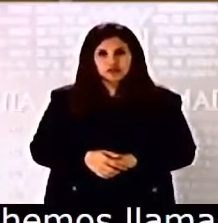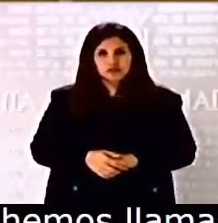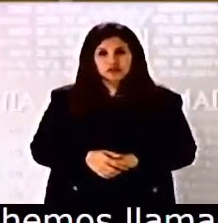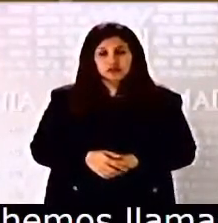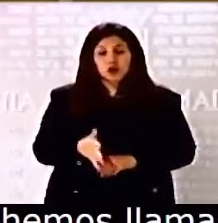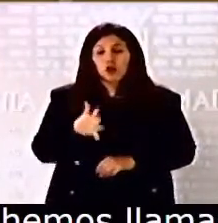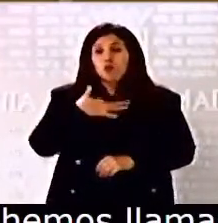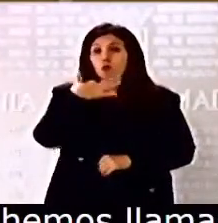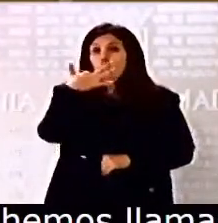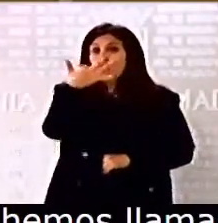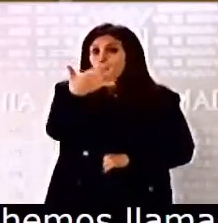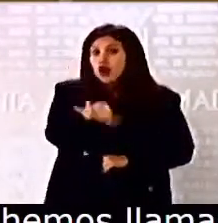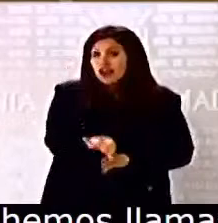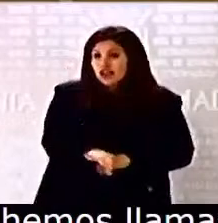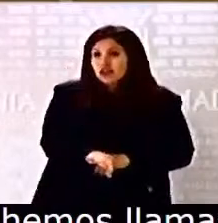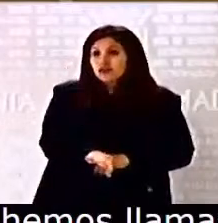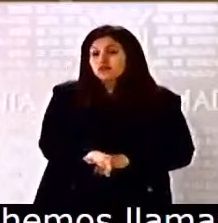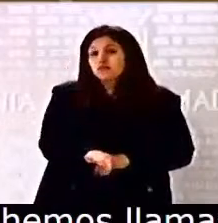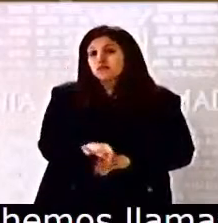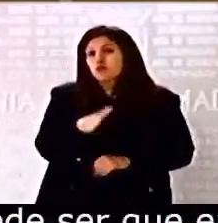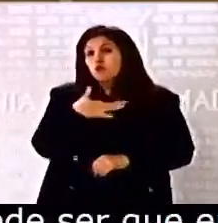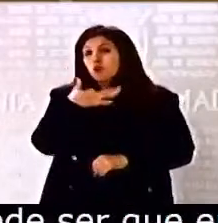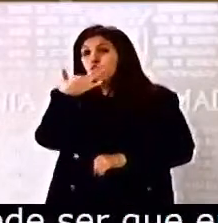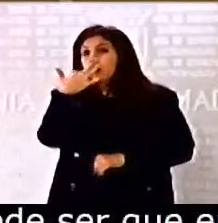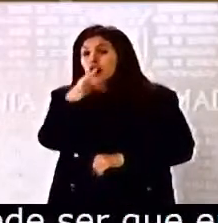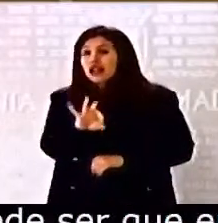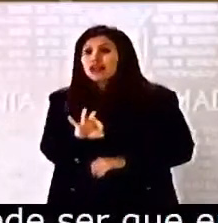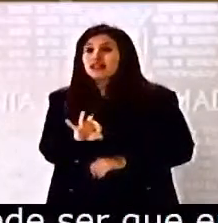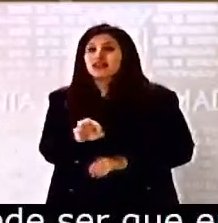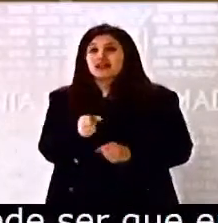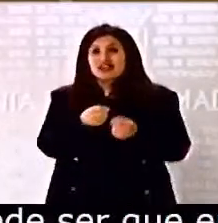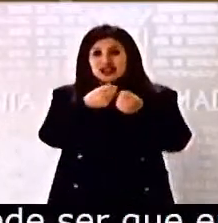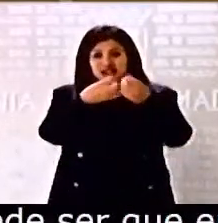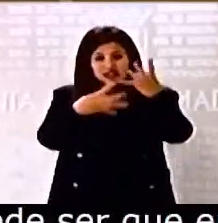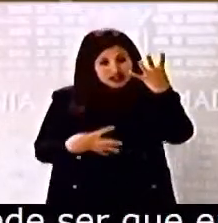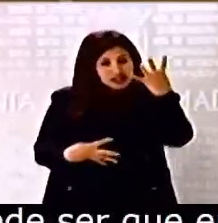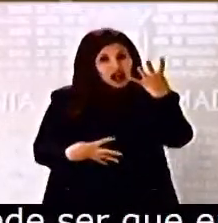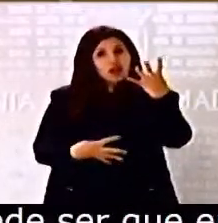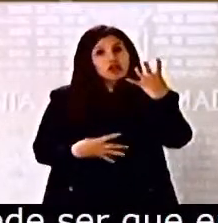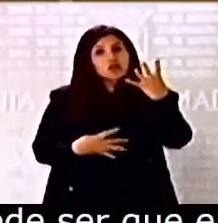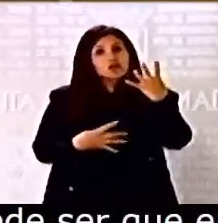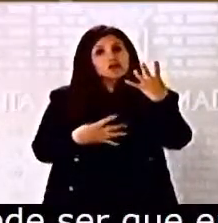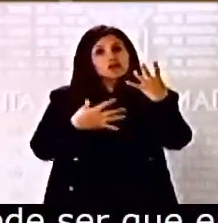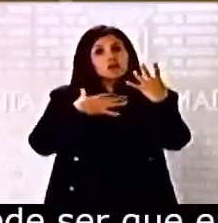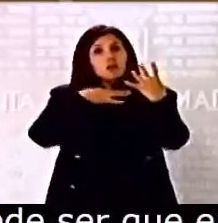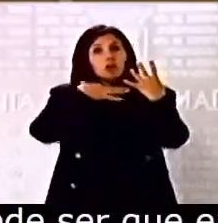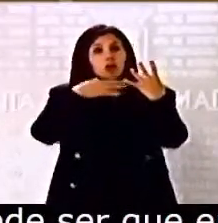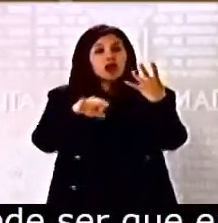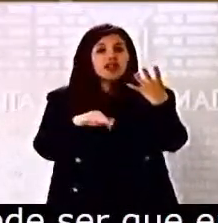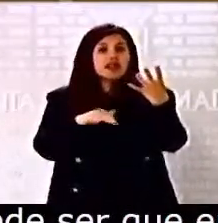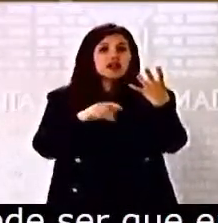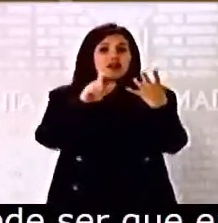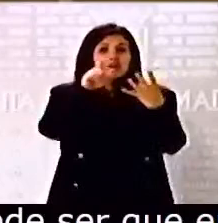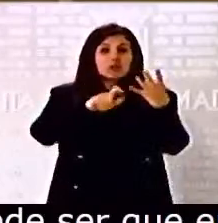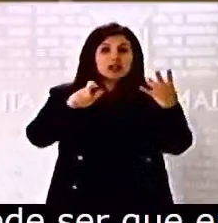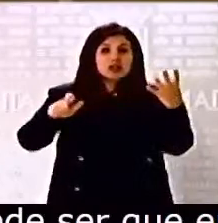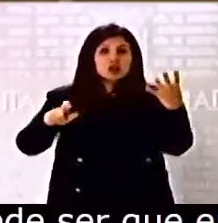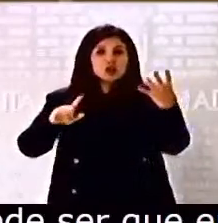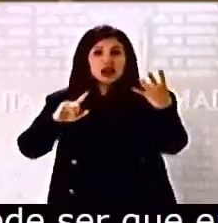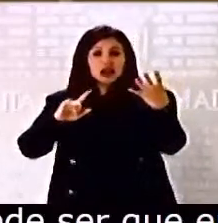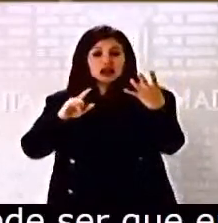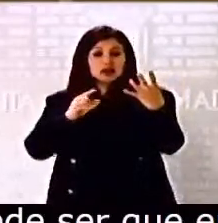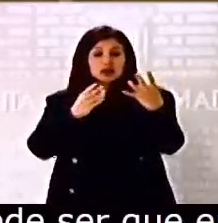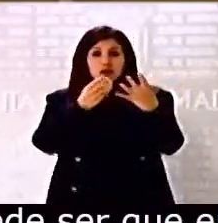¿Puede ser que en el manejo rápido de los listados se nos hubiese podido quedar alguien para atrás?